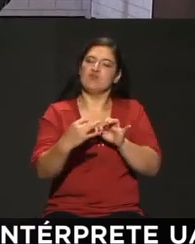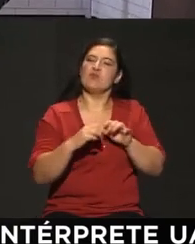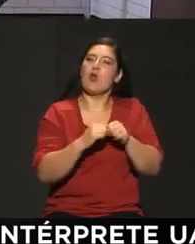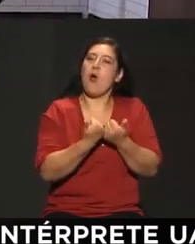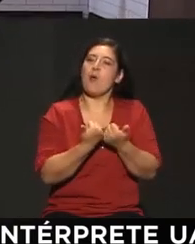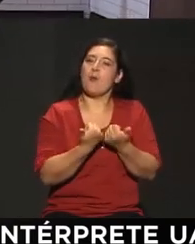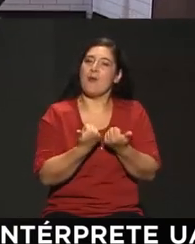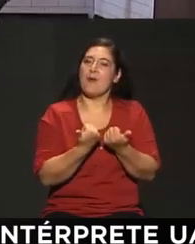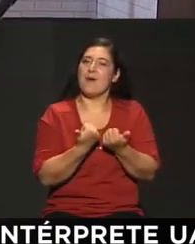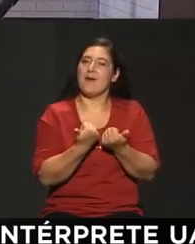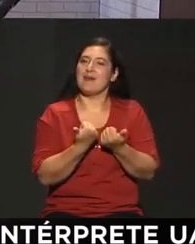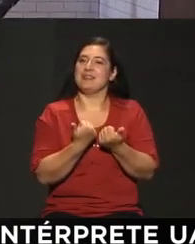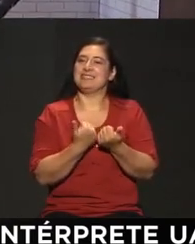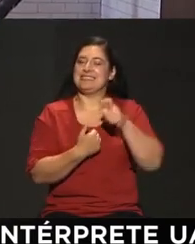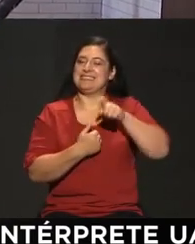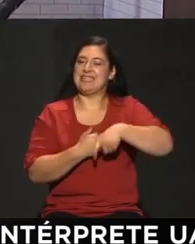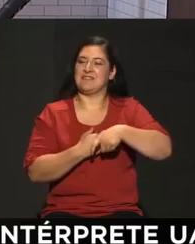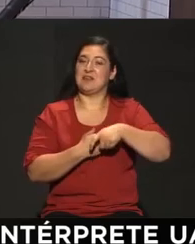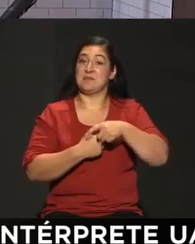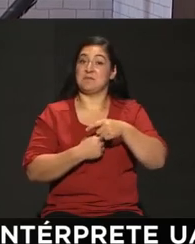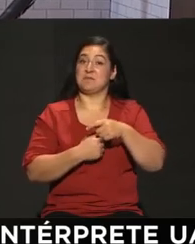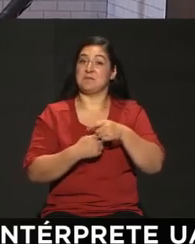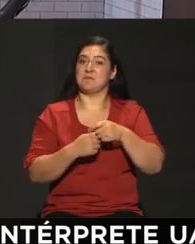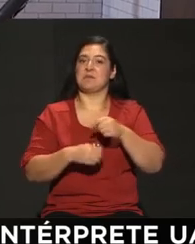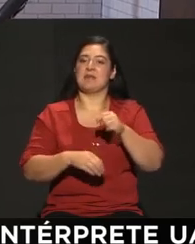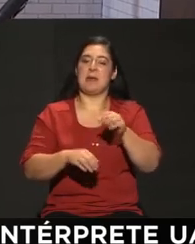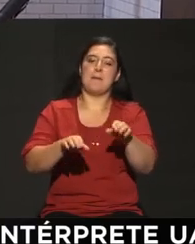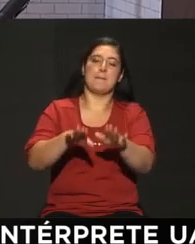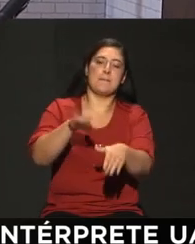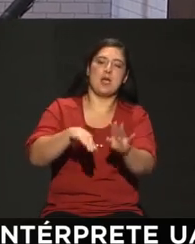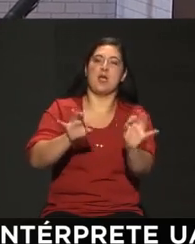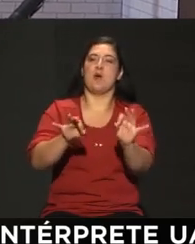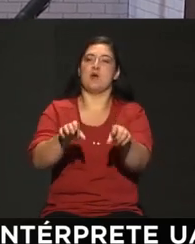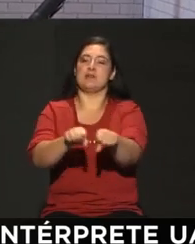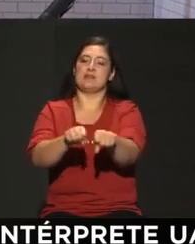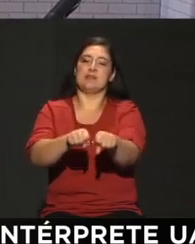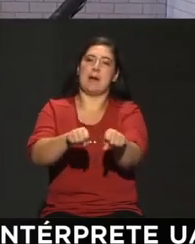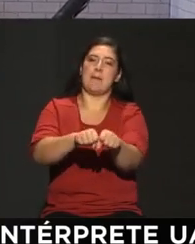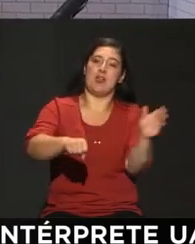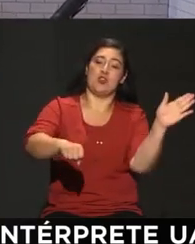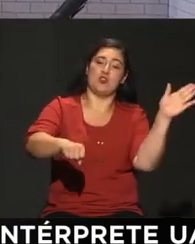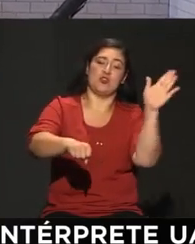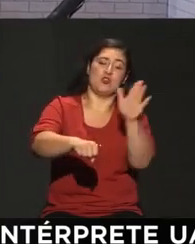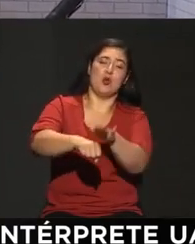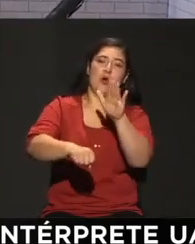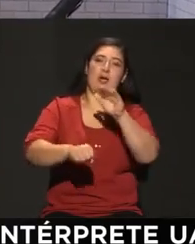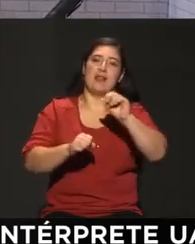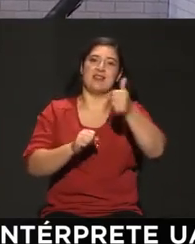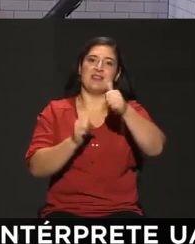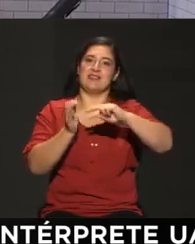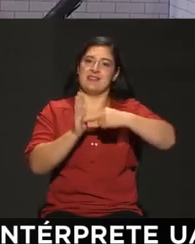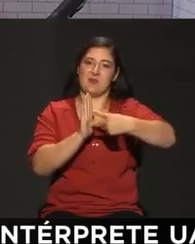Nuestro combate implica tratar de tocar el pie o el zapato de mi oponente. Y tenemos solamente 10